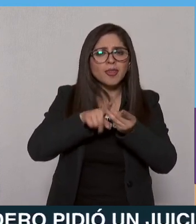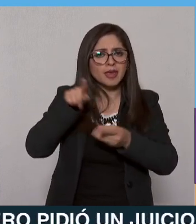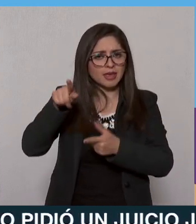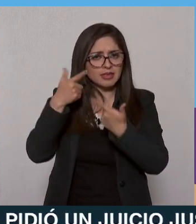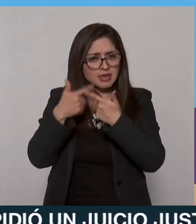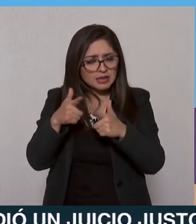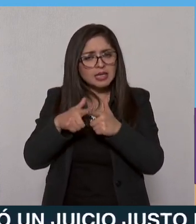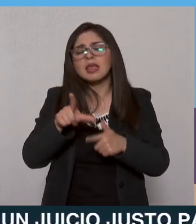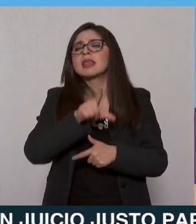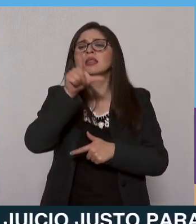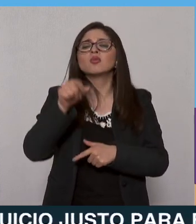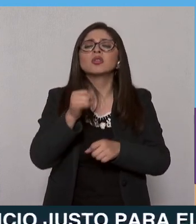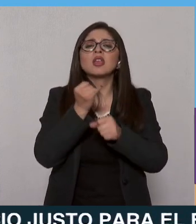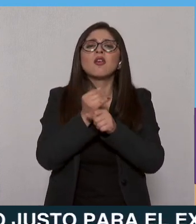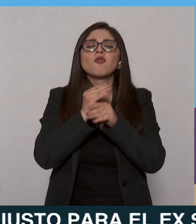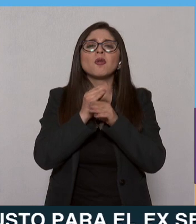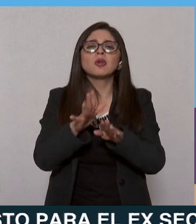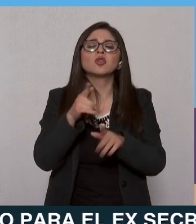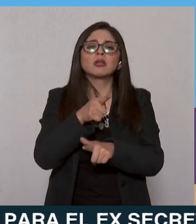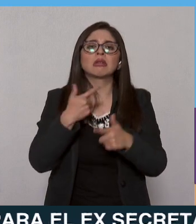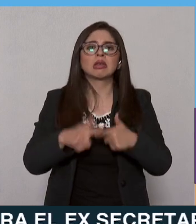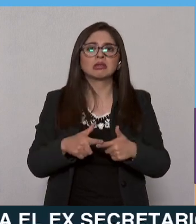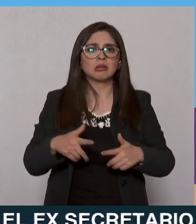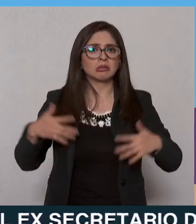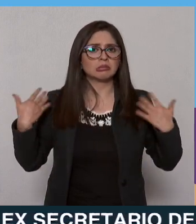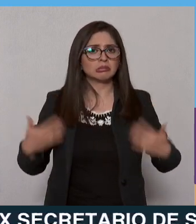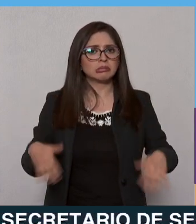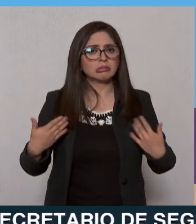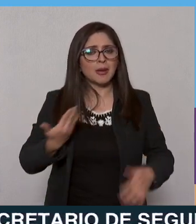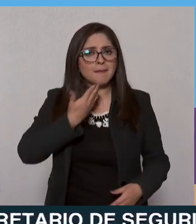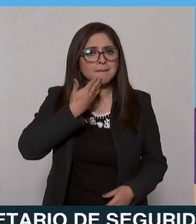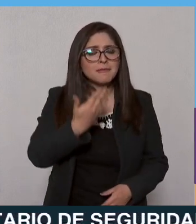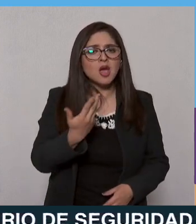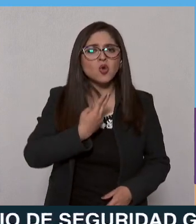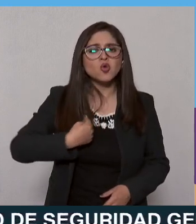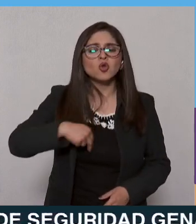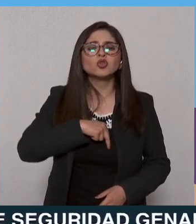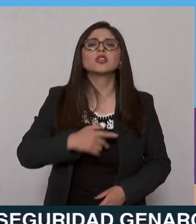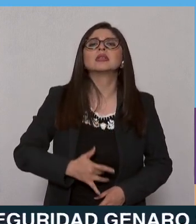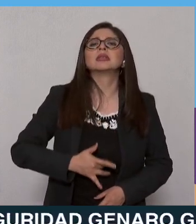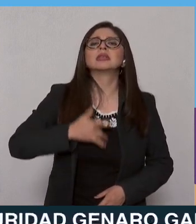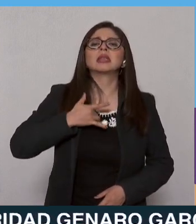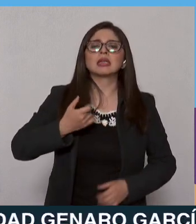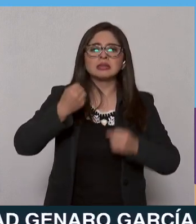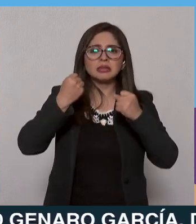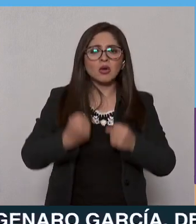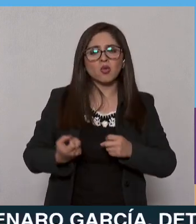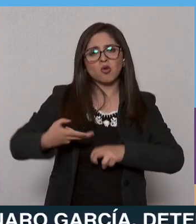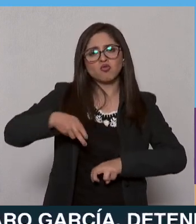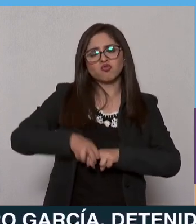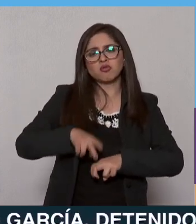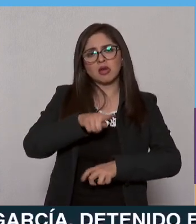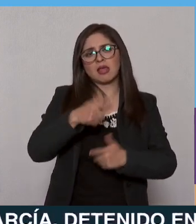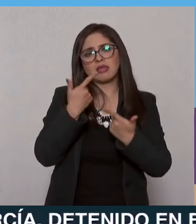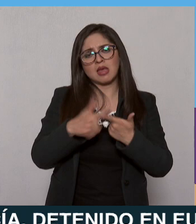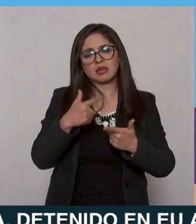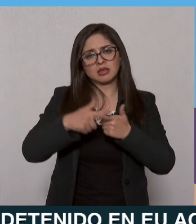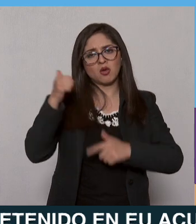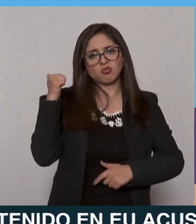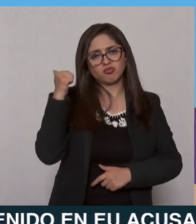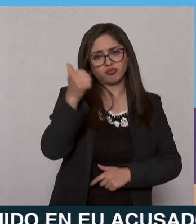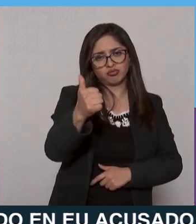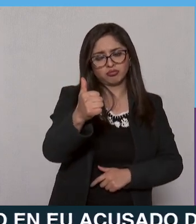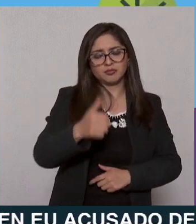ve los datos del taxi. Perfecto. Muy bueno, Janiel, pues con esto ya nos podemos subir mucho más seguros a un taxi. También se